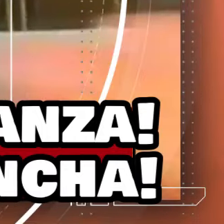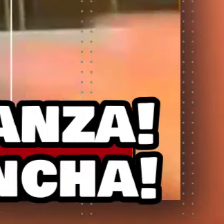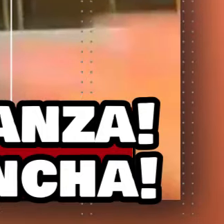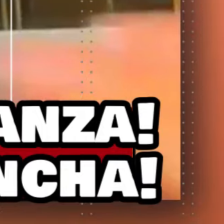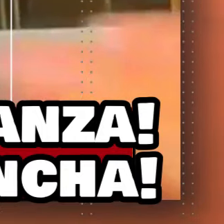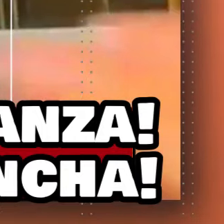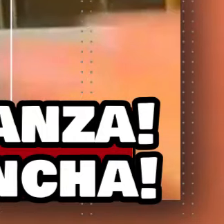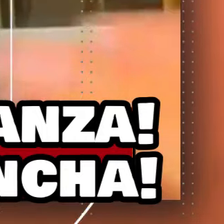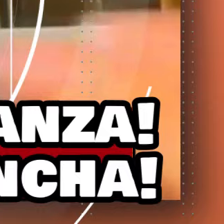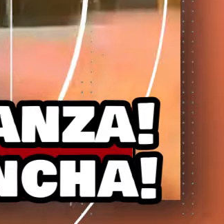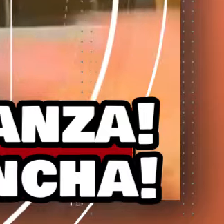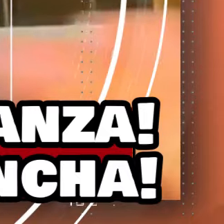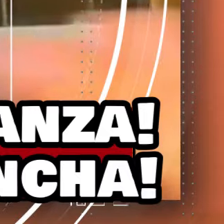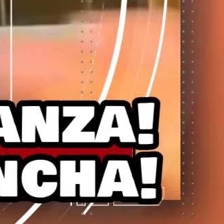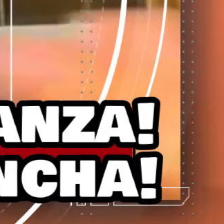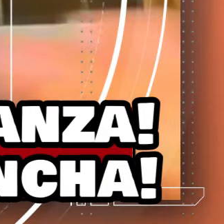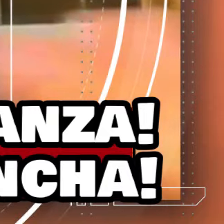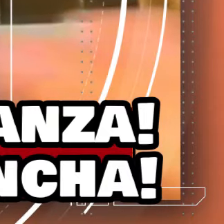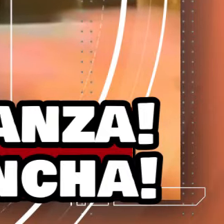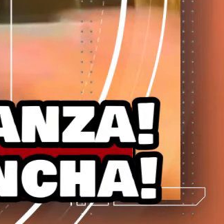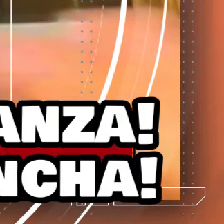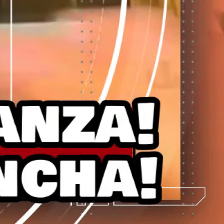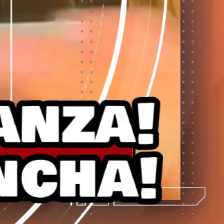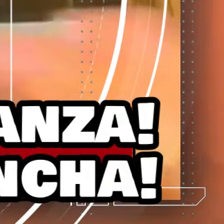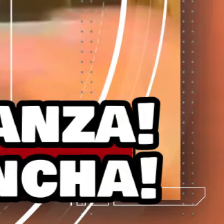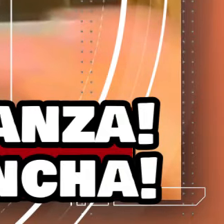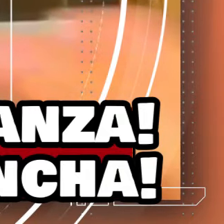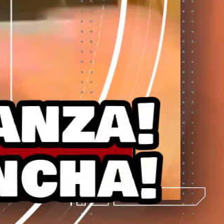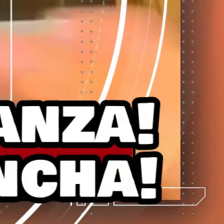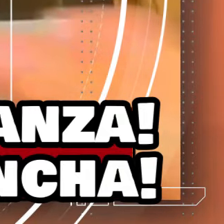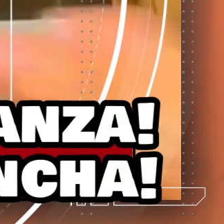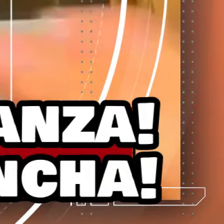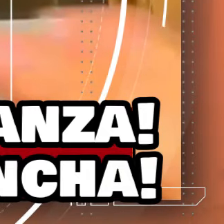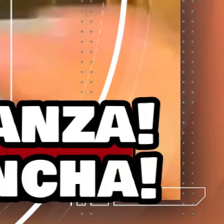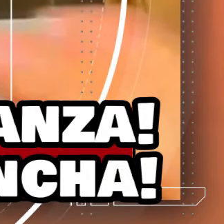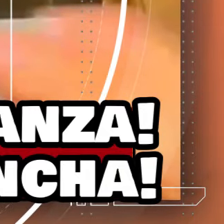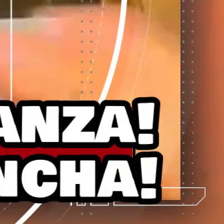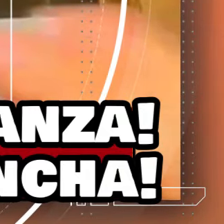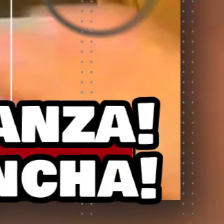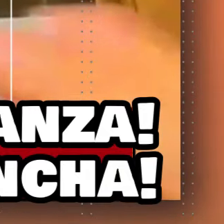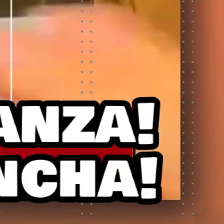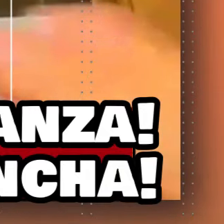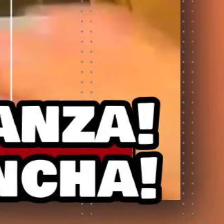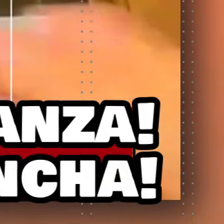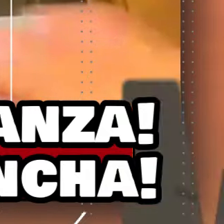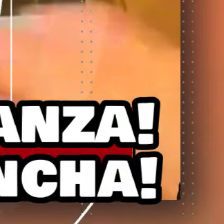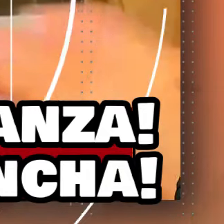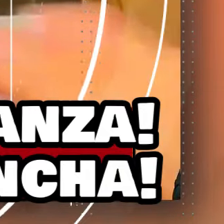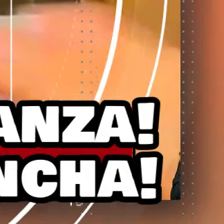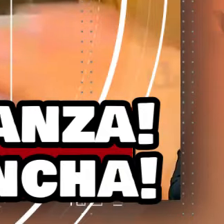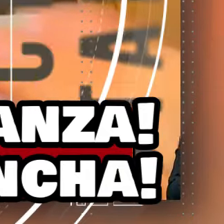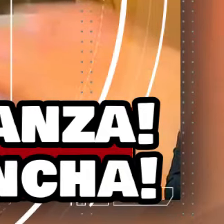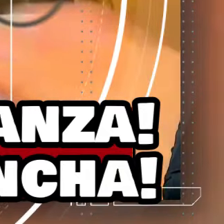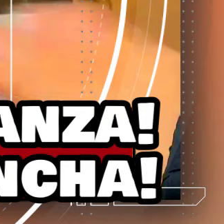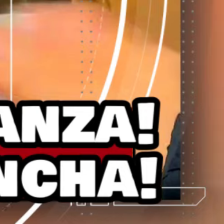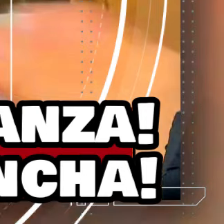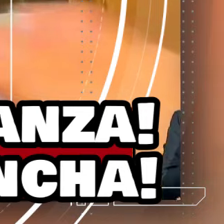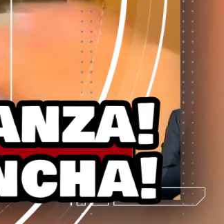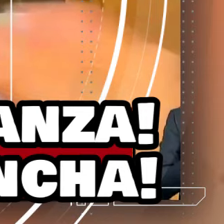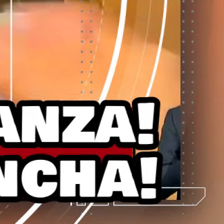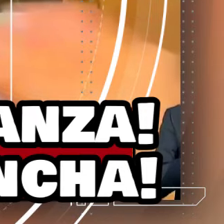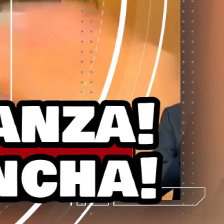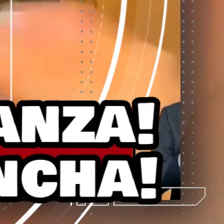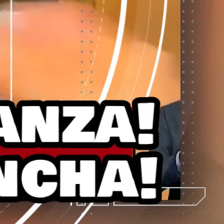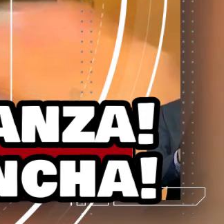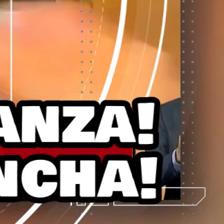en un punto de atención para todos los miembros del Consejo veamos enseguida como Noroña le cierra la bocota al falsario Álvarez y tranza Y le